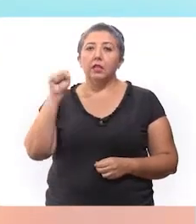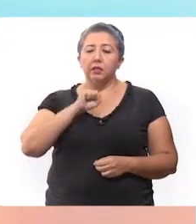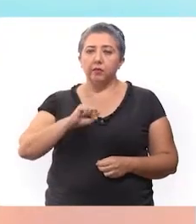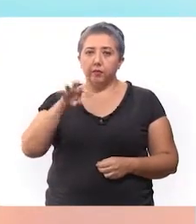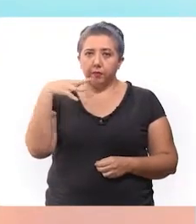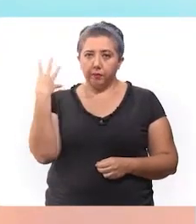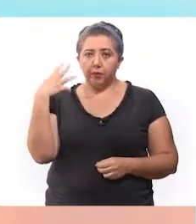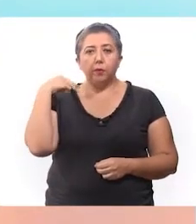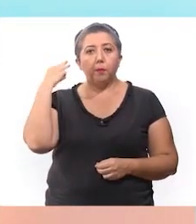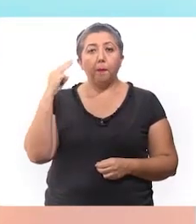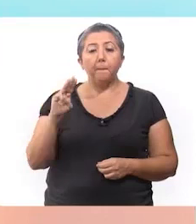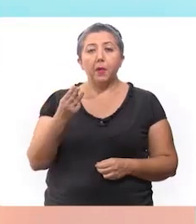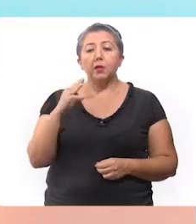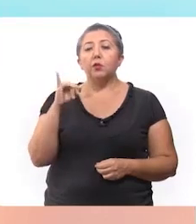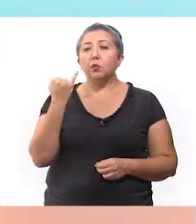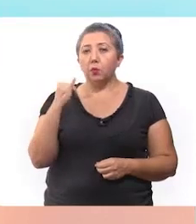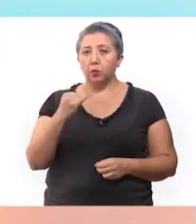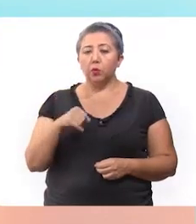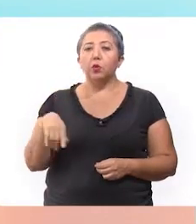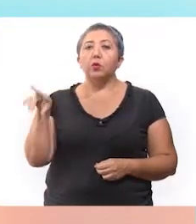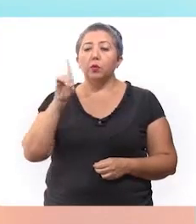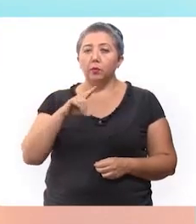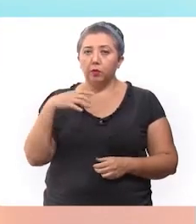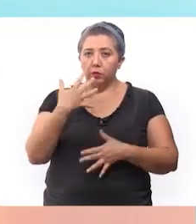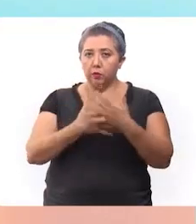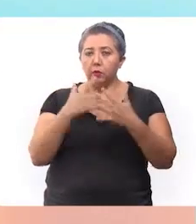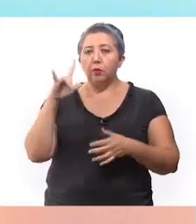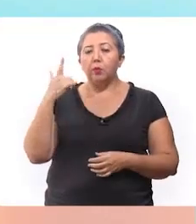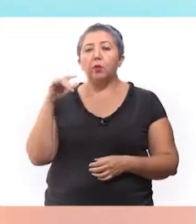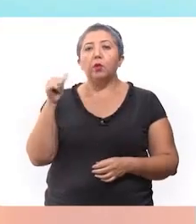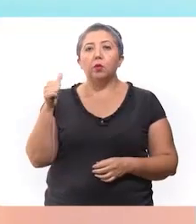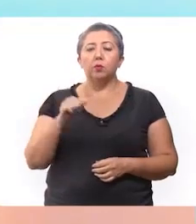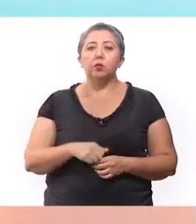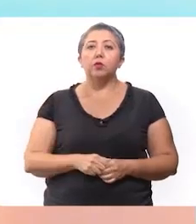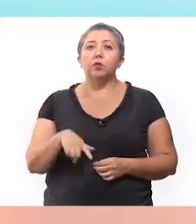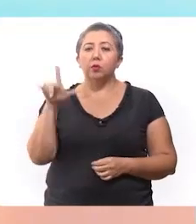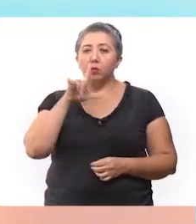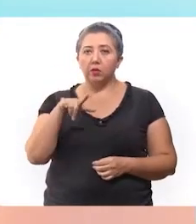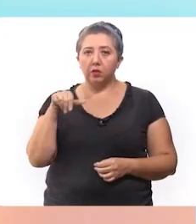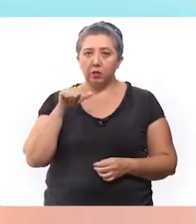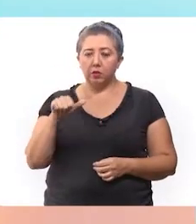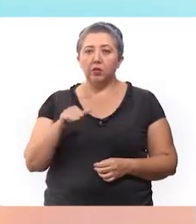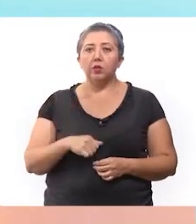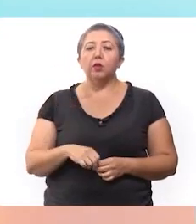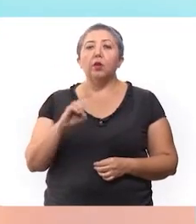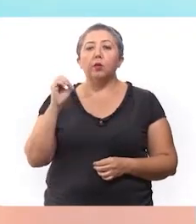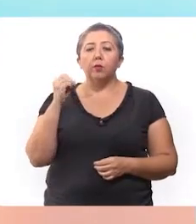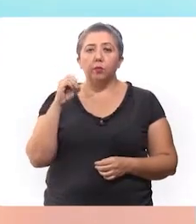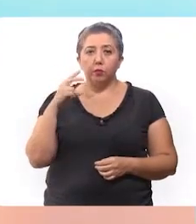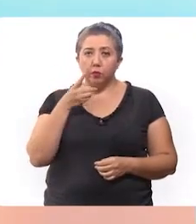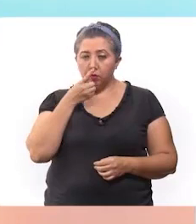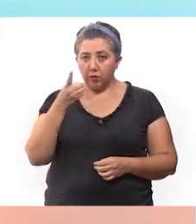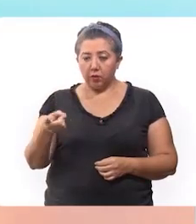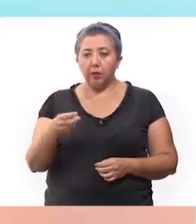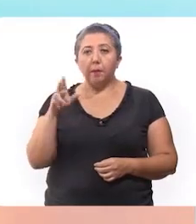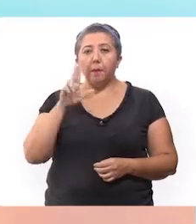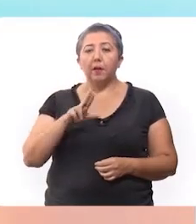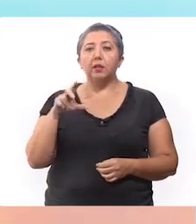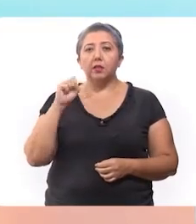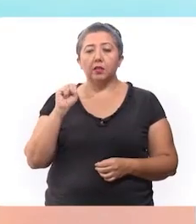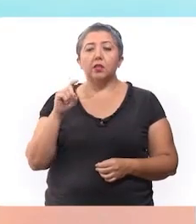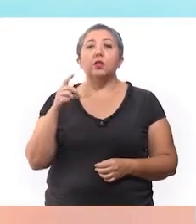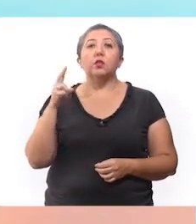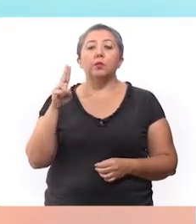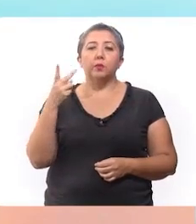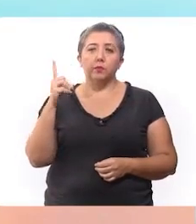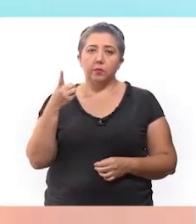sábado 14, mayo y junio. Domingo 15, julio y agosto. Lunes 16, septiembre y octubre. Y martes 17, noviembre